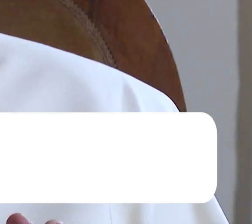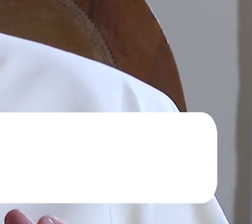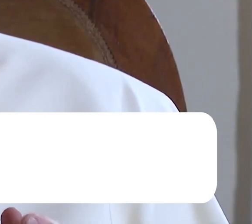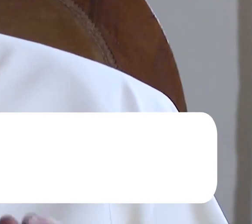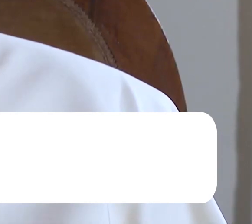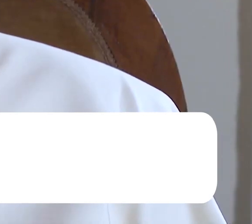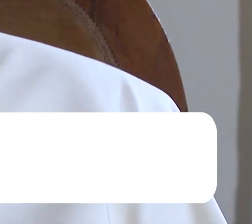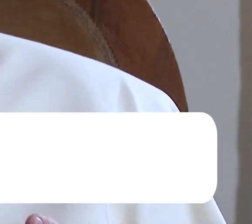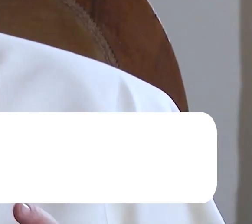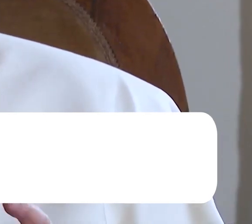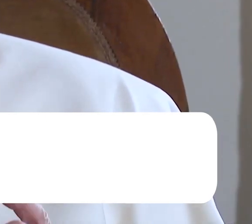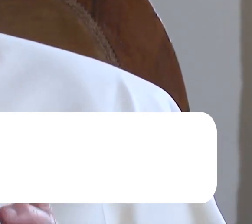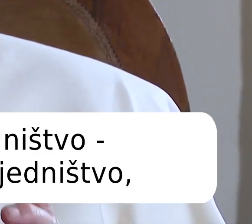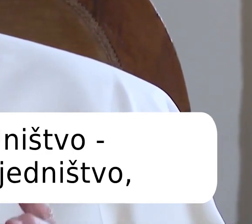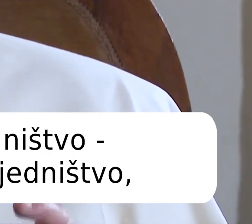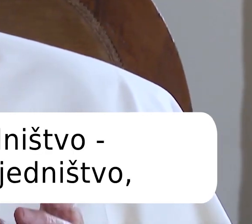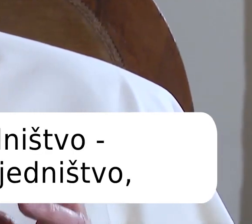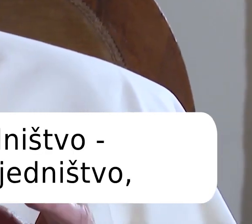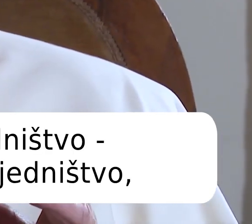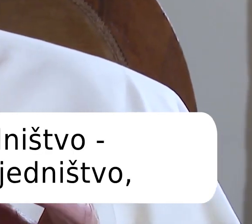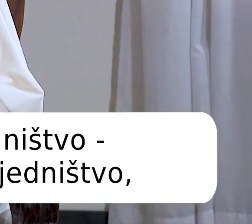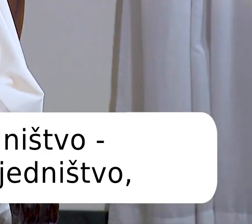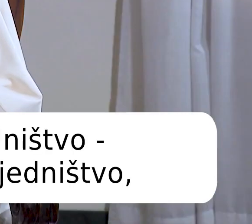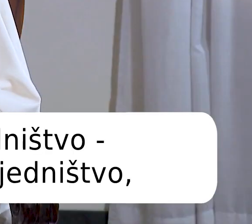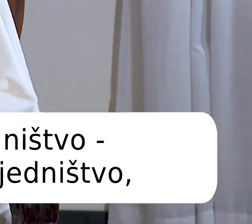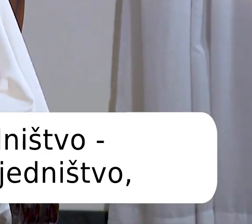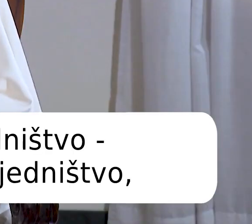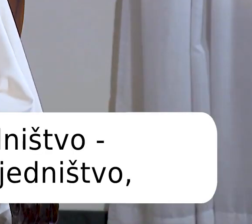Oremos para que las parroquias, poniendo